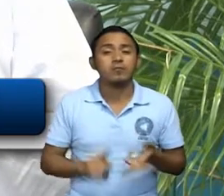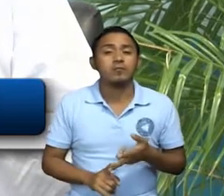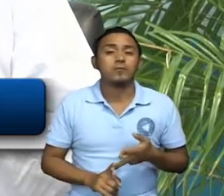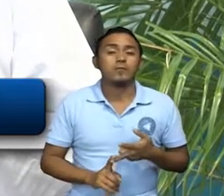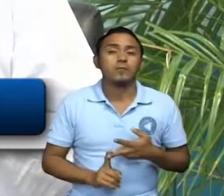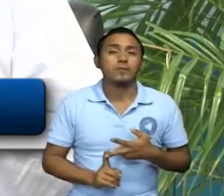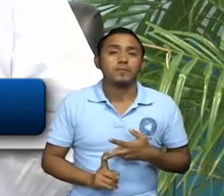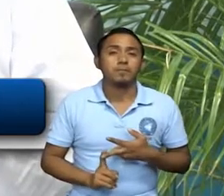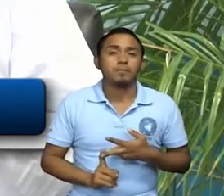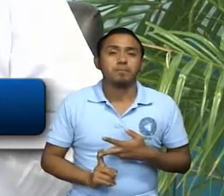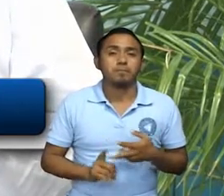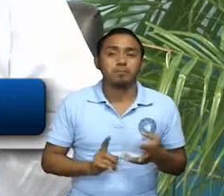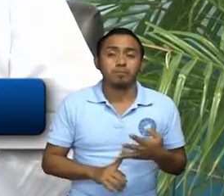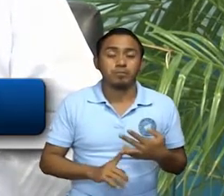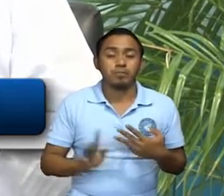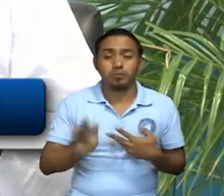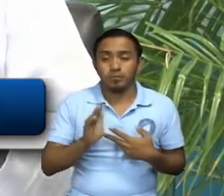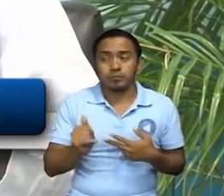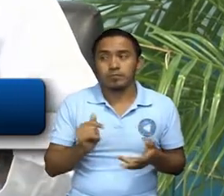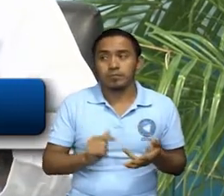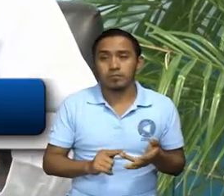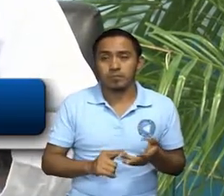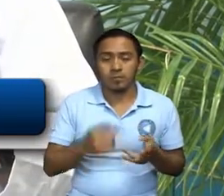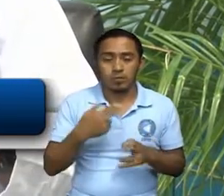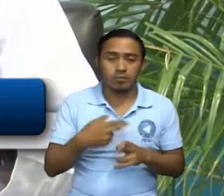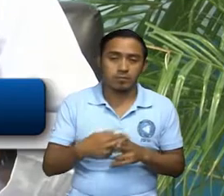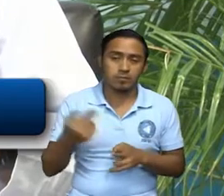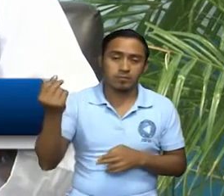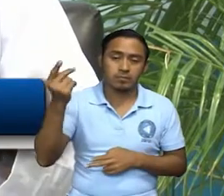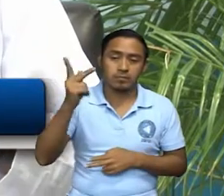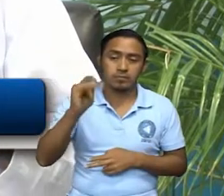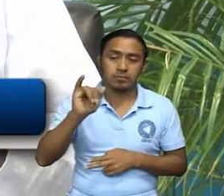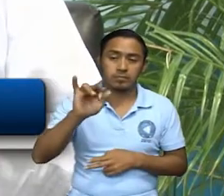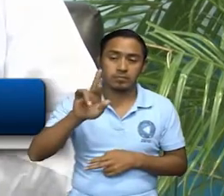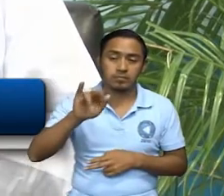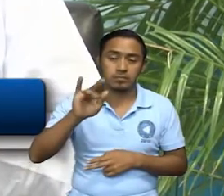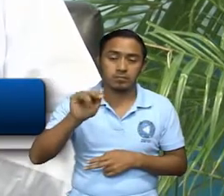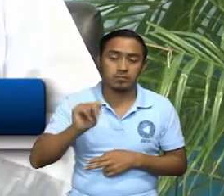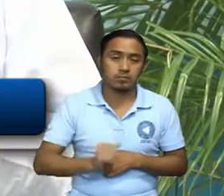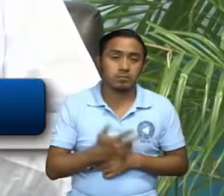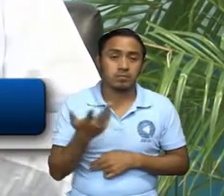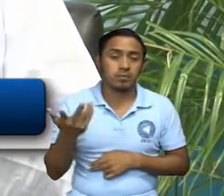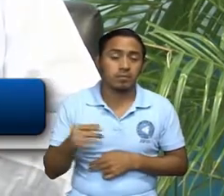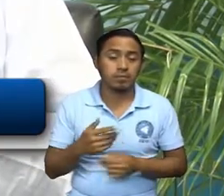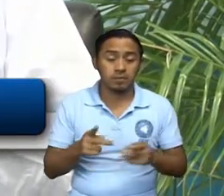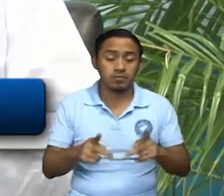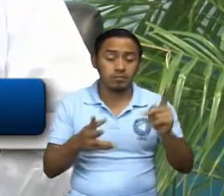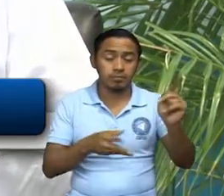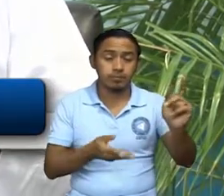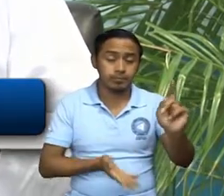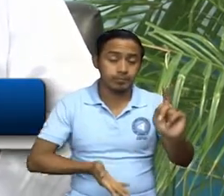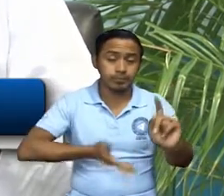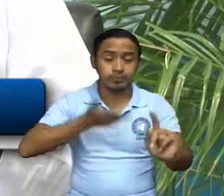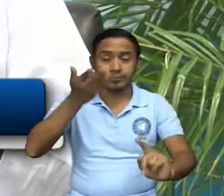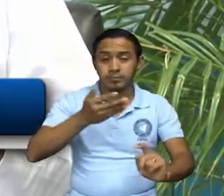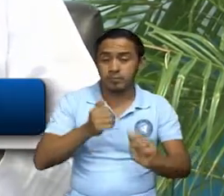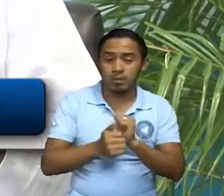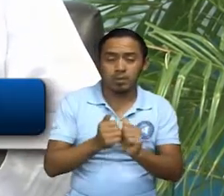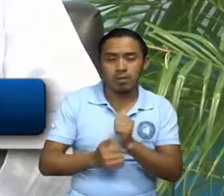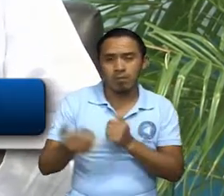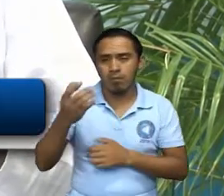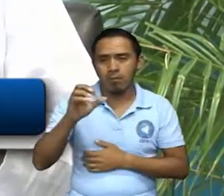o antihemolíticos, o por ejemplo la aspirina. Hay mucha gente, hay muchas personas hipertensos o pacientes crónicos que